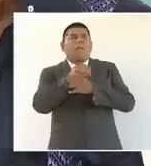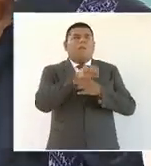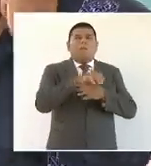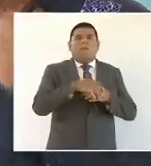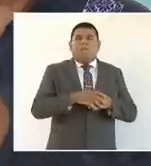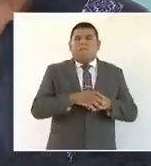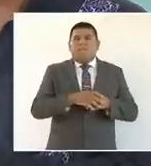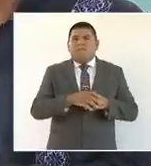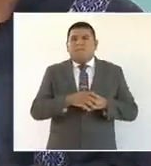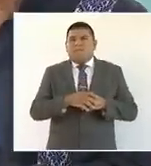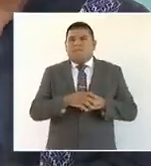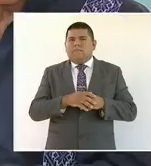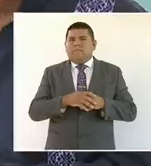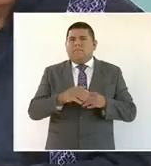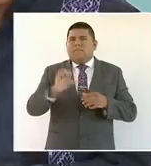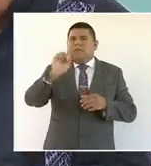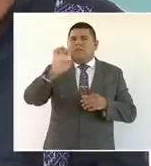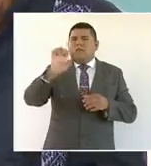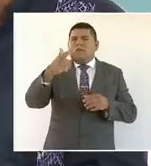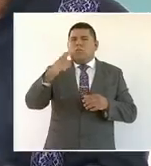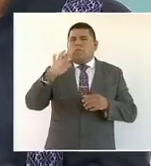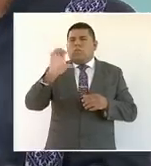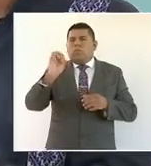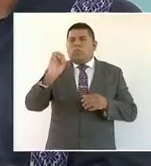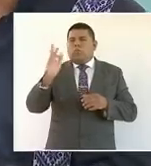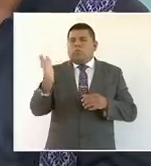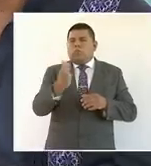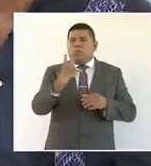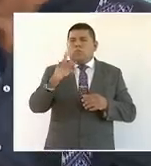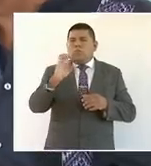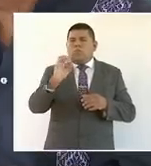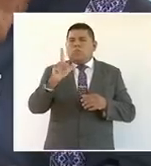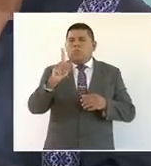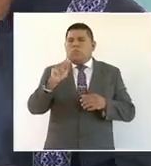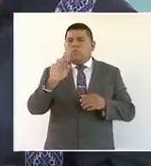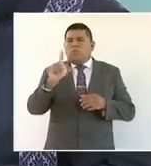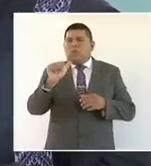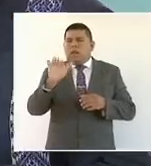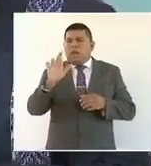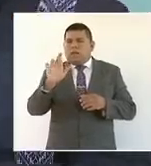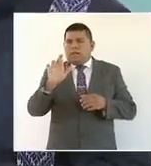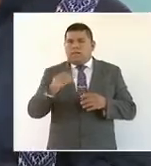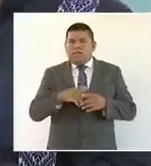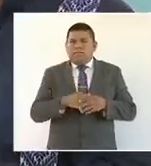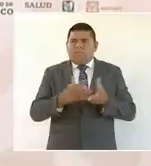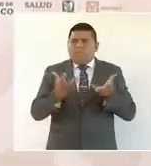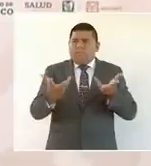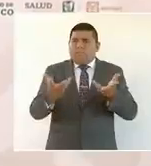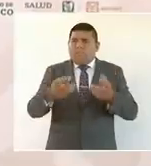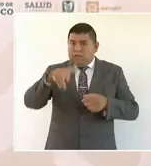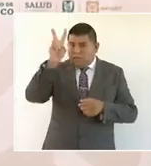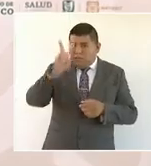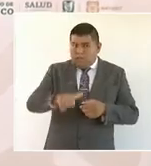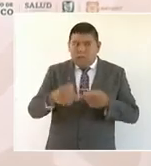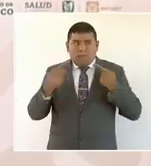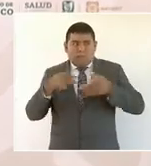Eso que llamaban seguro popular, como aquí se ha dicho, ni era seguro ni era popular.